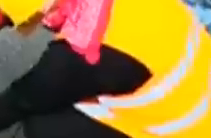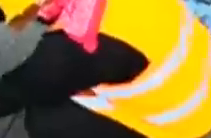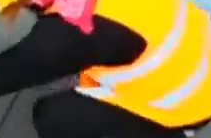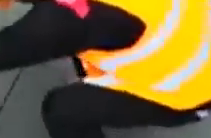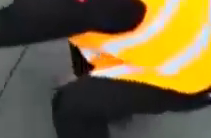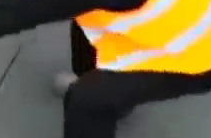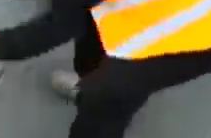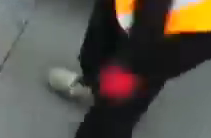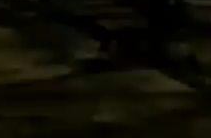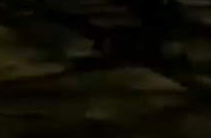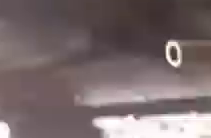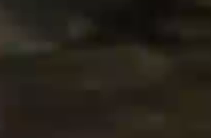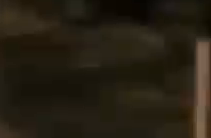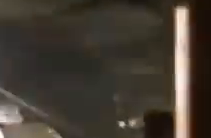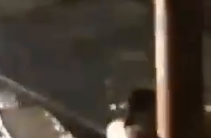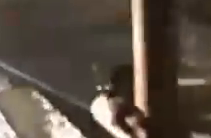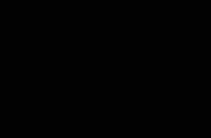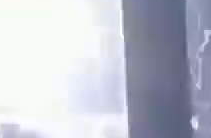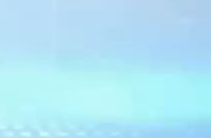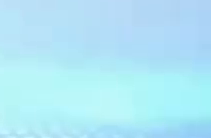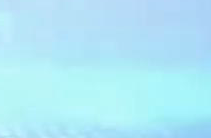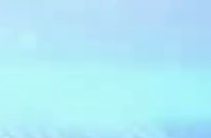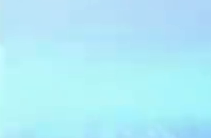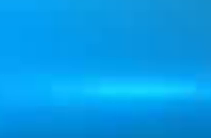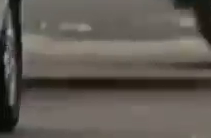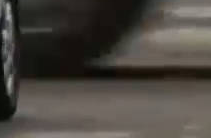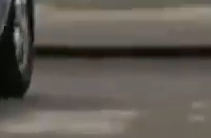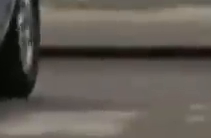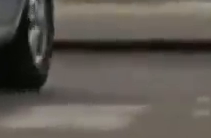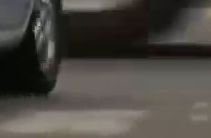una inversión de más de $1,000,000,000.